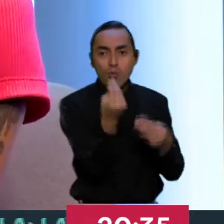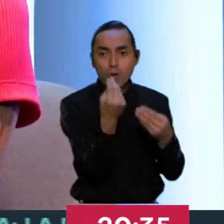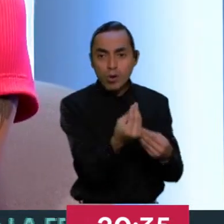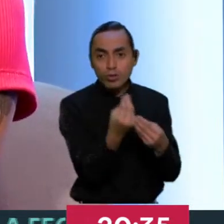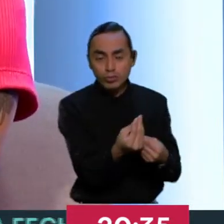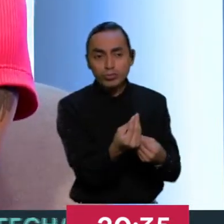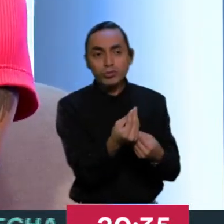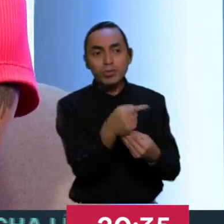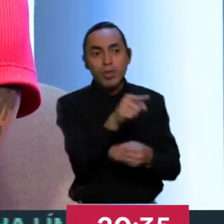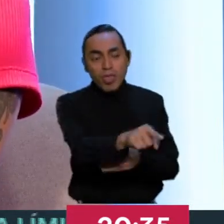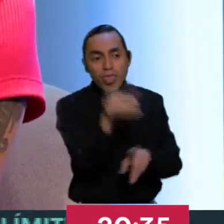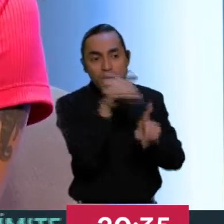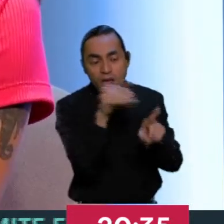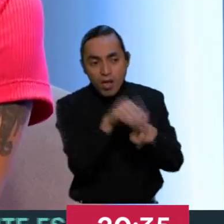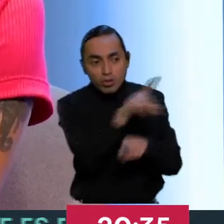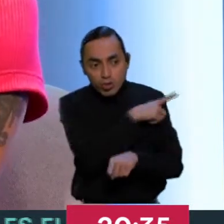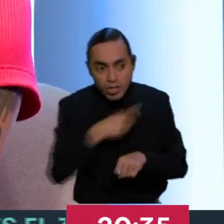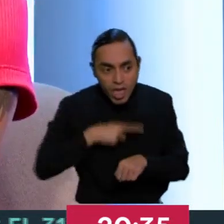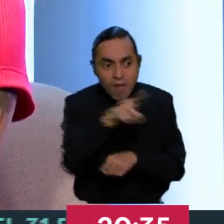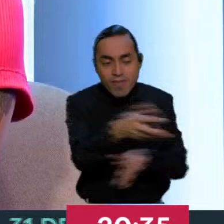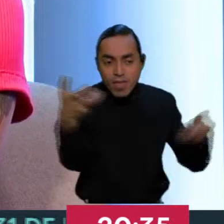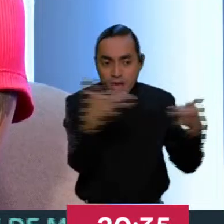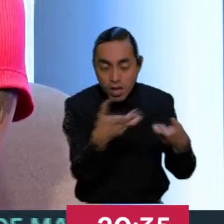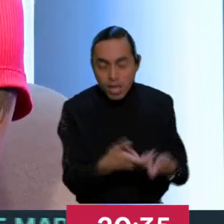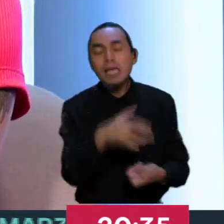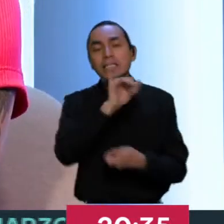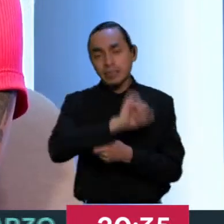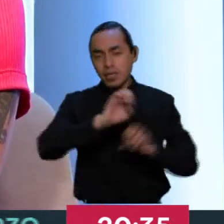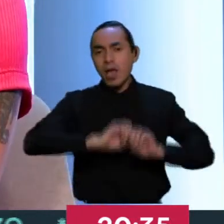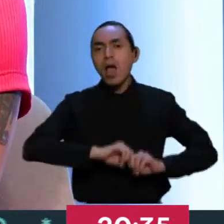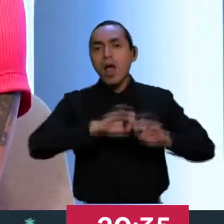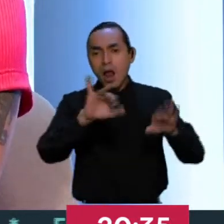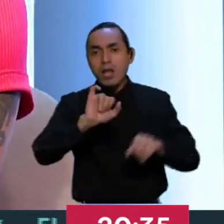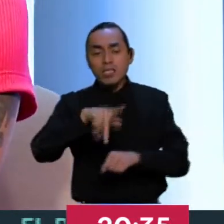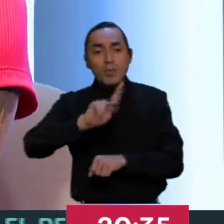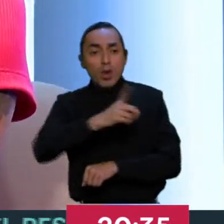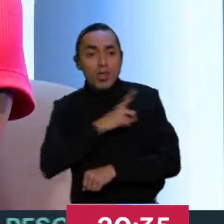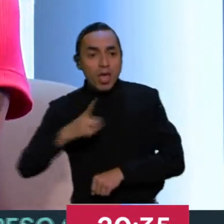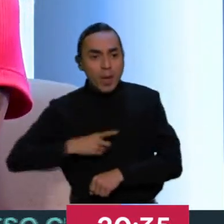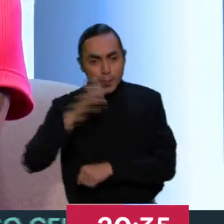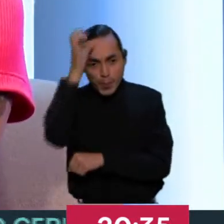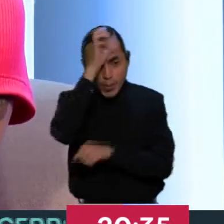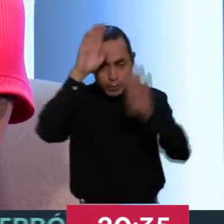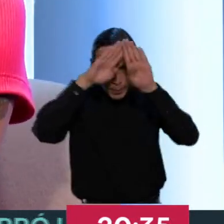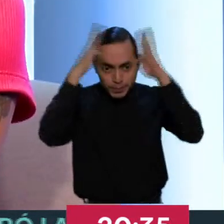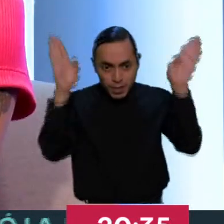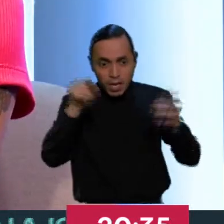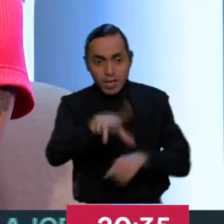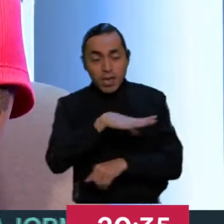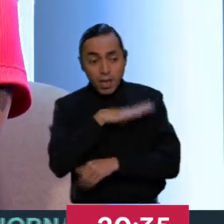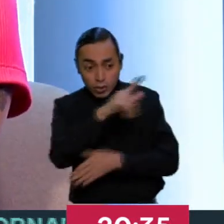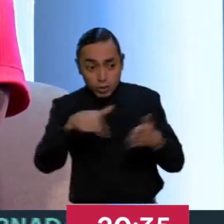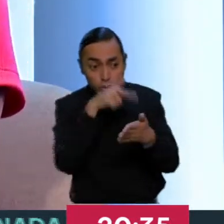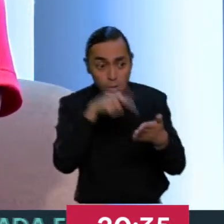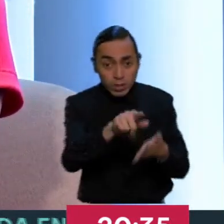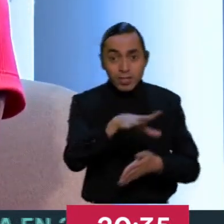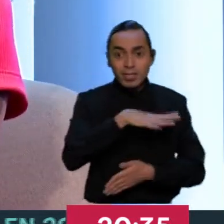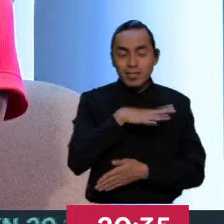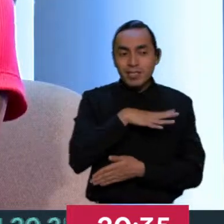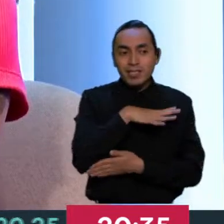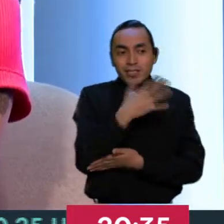si estás ahí, ¿no? Es el momento. Claro, es el momento, pero también hay que ser conscientes que justamente esos espacios están